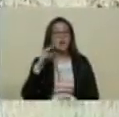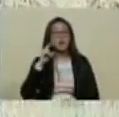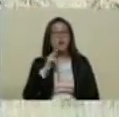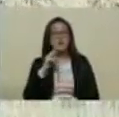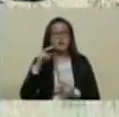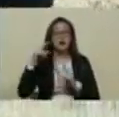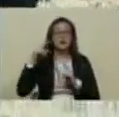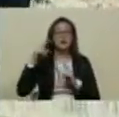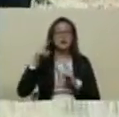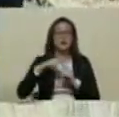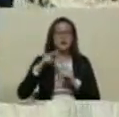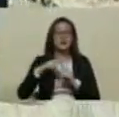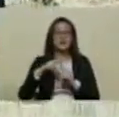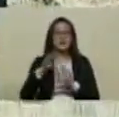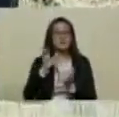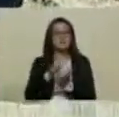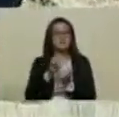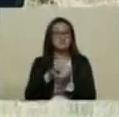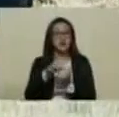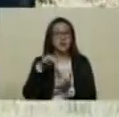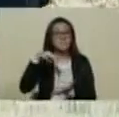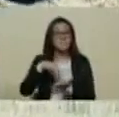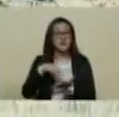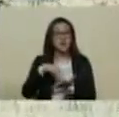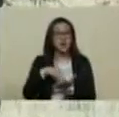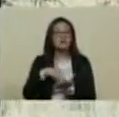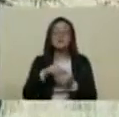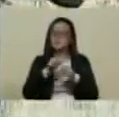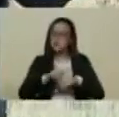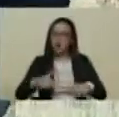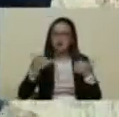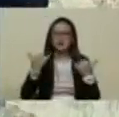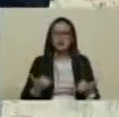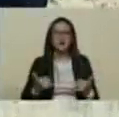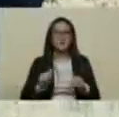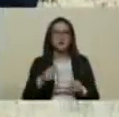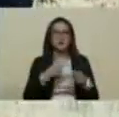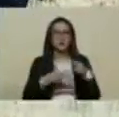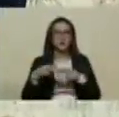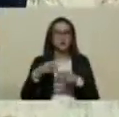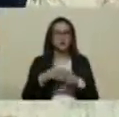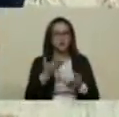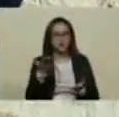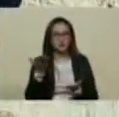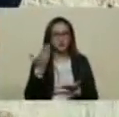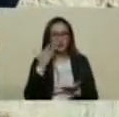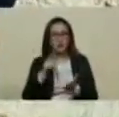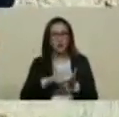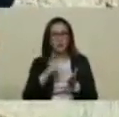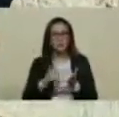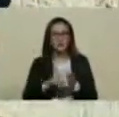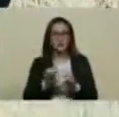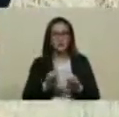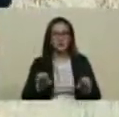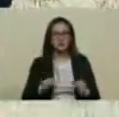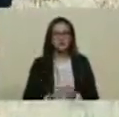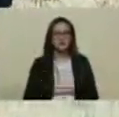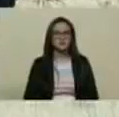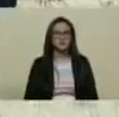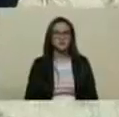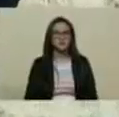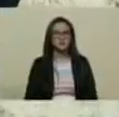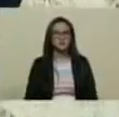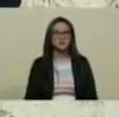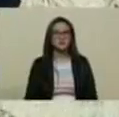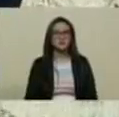Esparta, Mérida y Miranda son los estados donde arrancamos ya la construcción de las unidades integrales educativas. Y